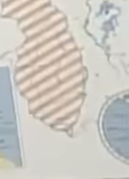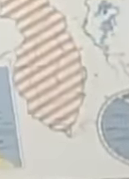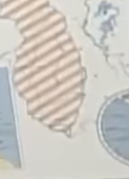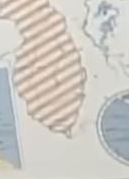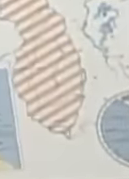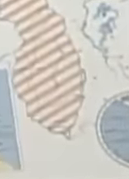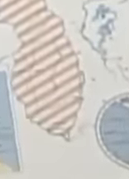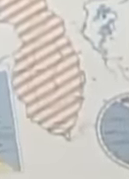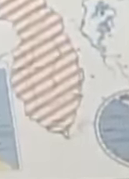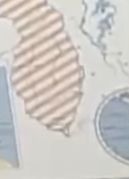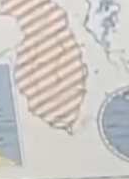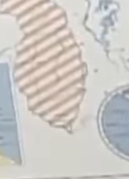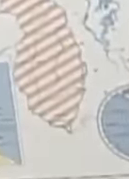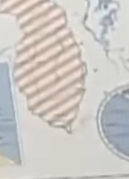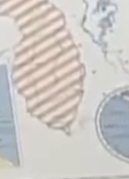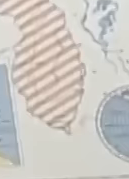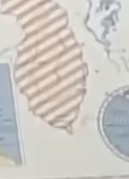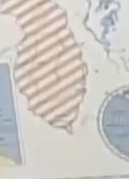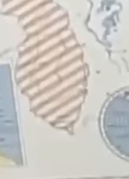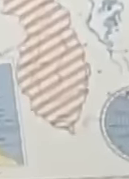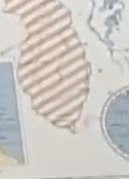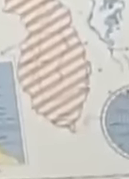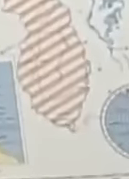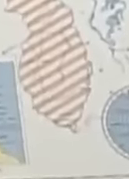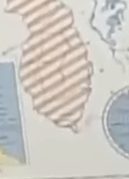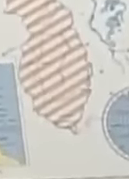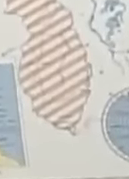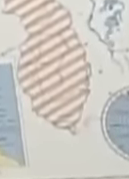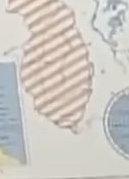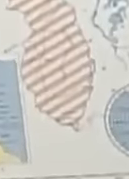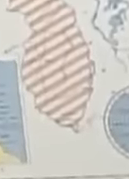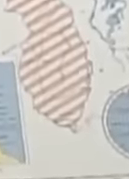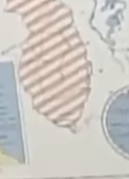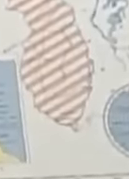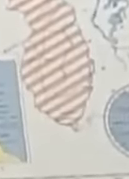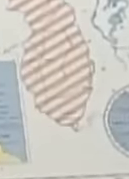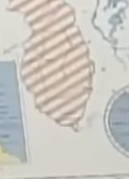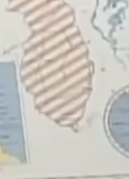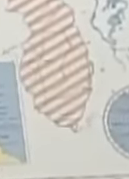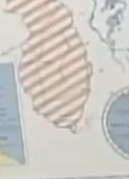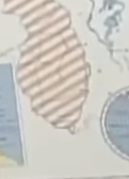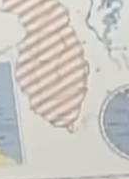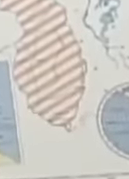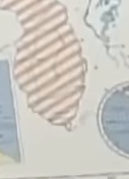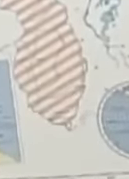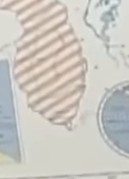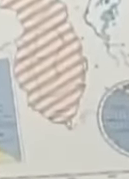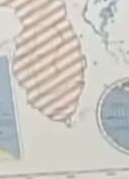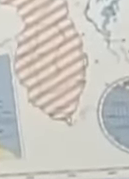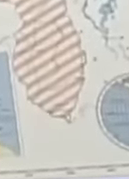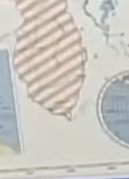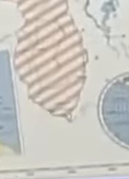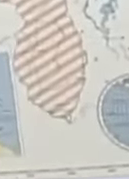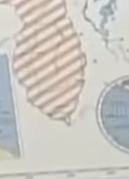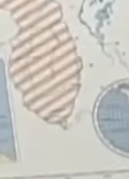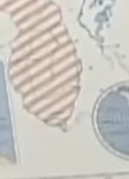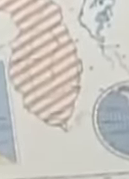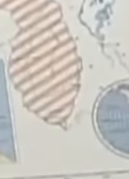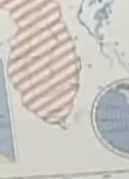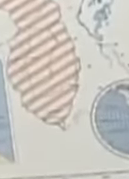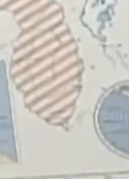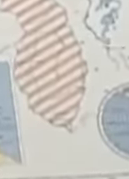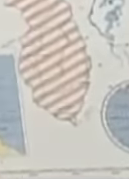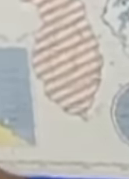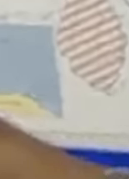mira. Eso es un detalle importante porque por las redes sociales hay mucha gente manipulando. Y en el Caribe hay mucha